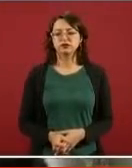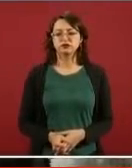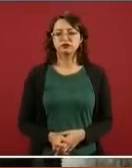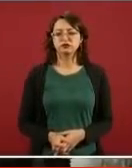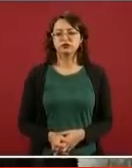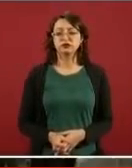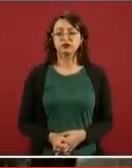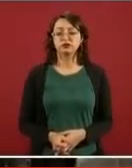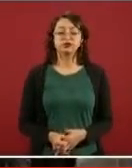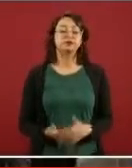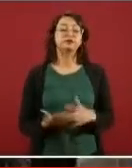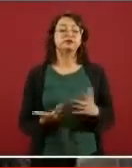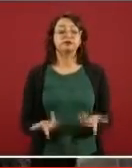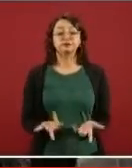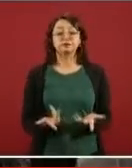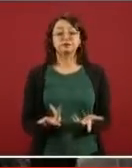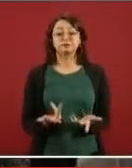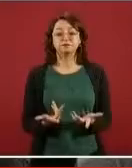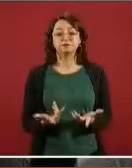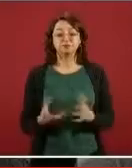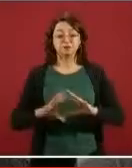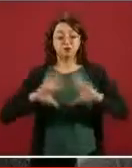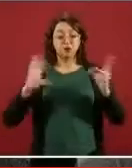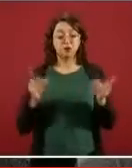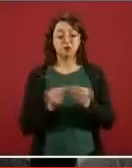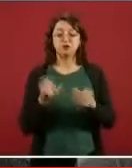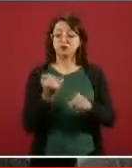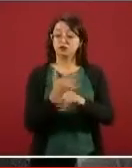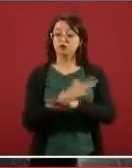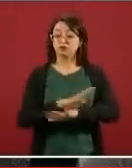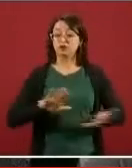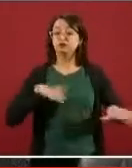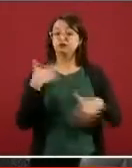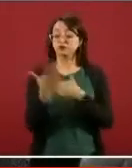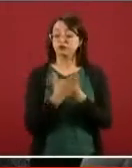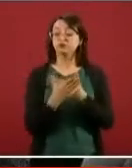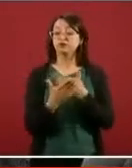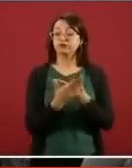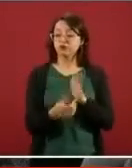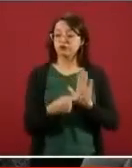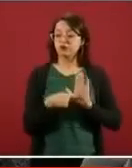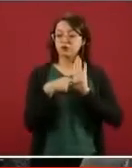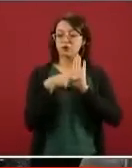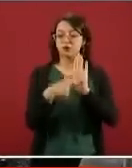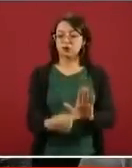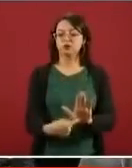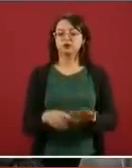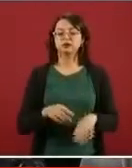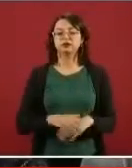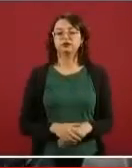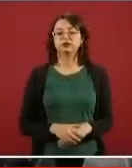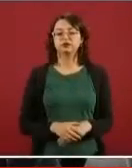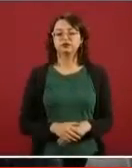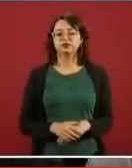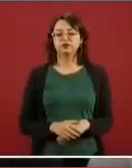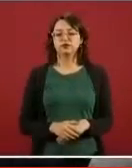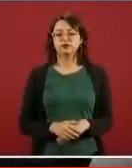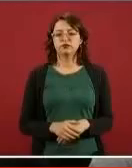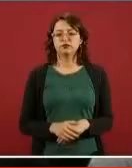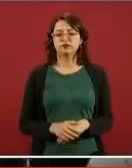entonces todo esto lo vamos a informar como están compuestas